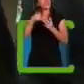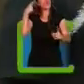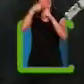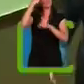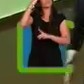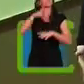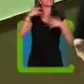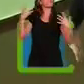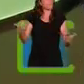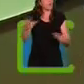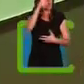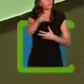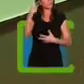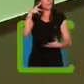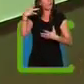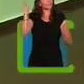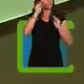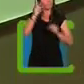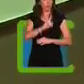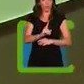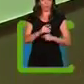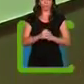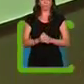de este centro no es formar grandes artistas.